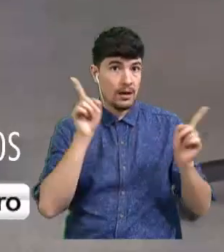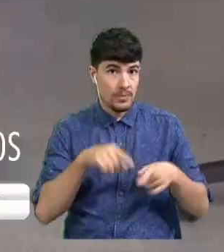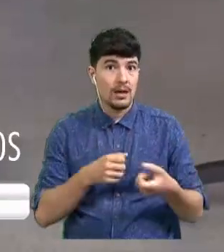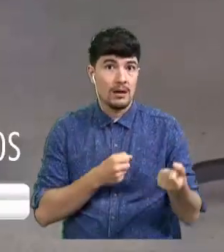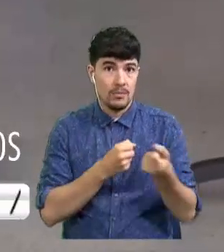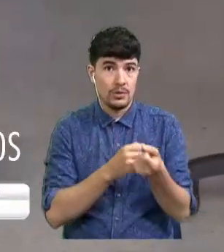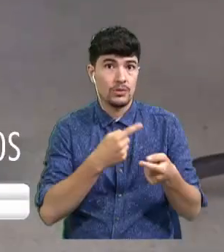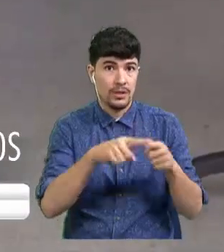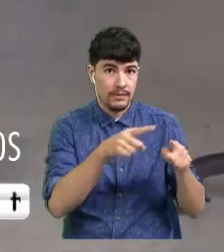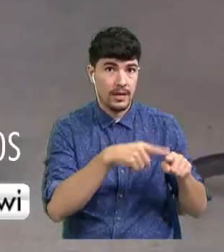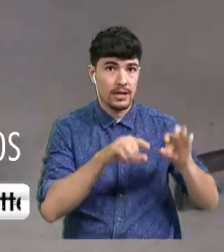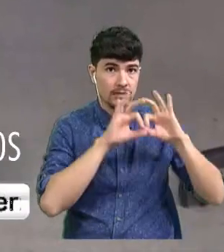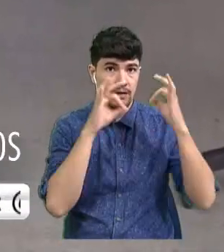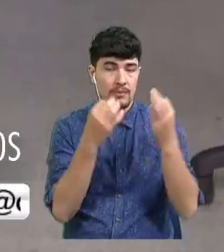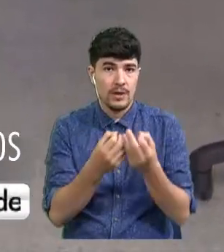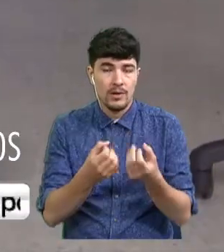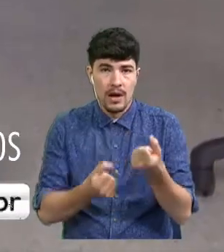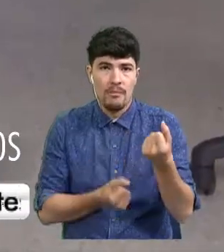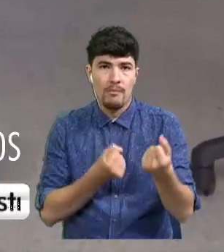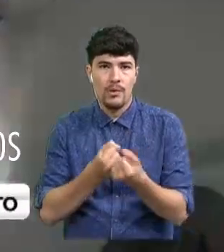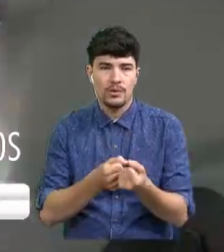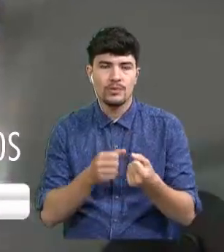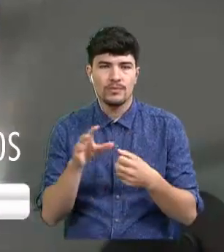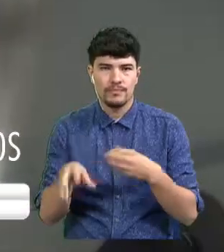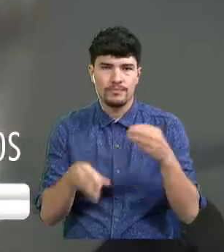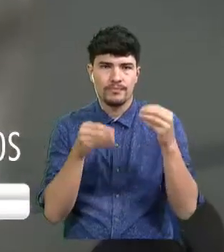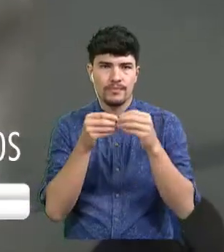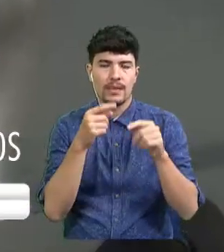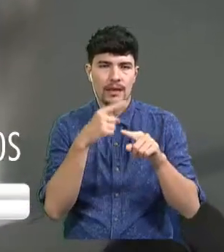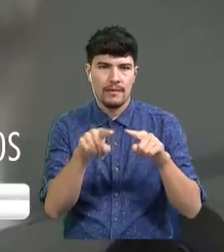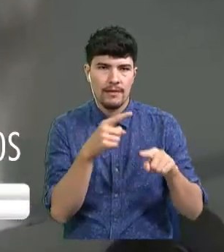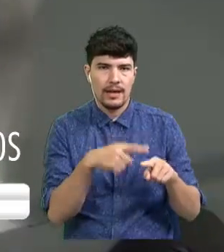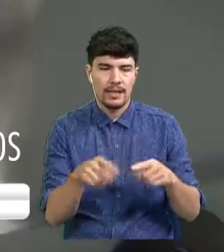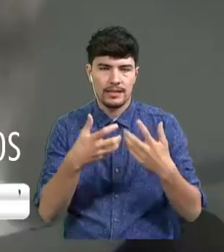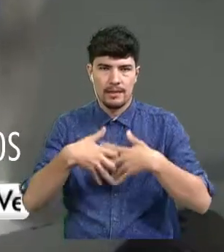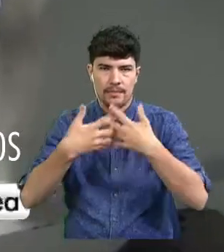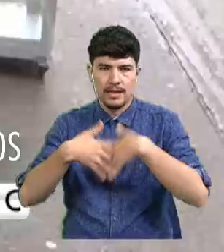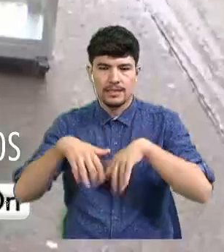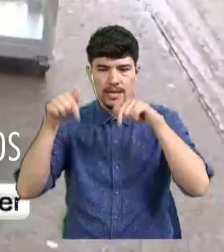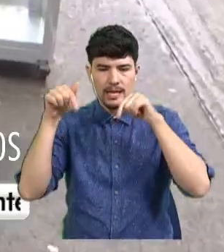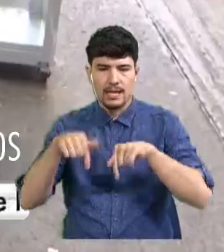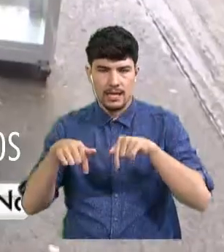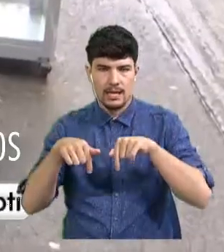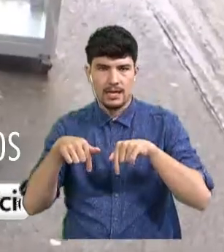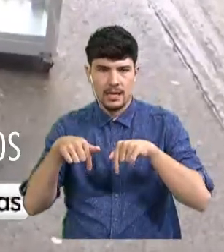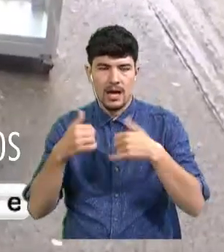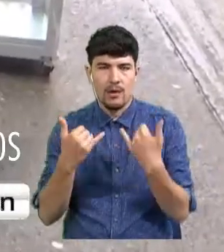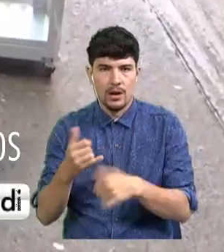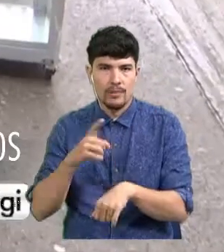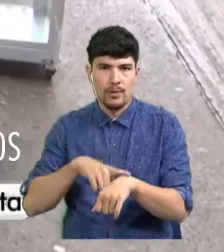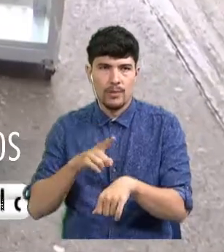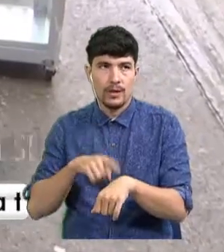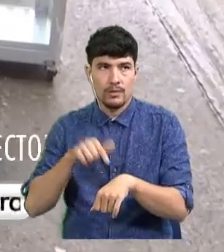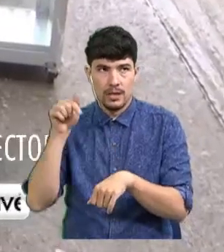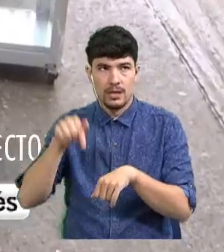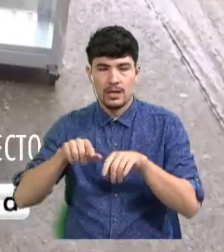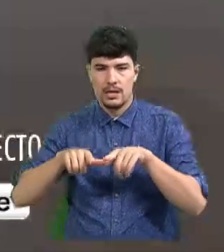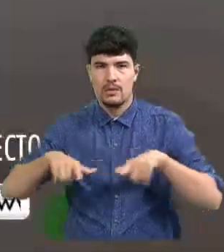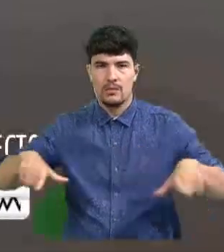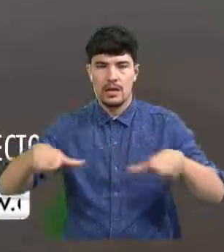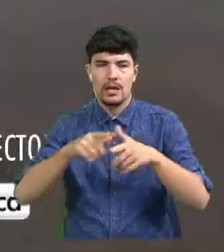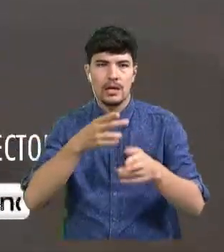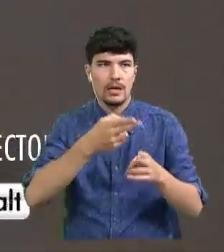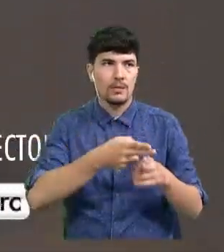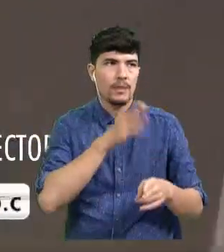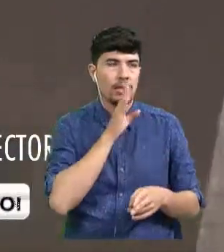Y que va de la mano con el complemento que se tiene aquí con los empresarios que tenemos en este momento en el set, que es